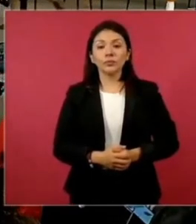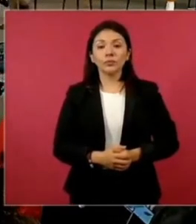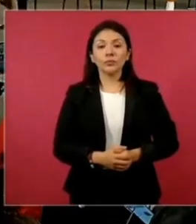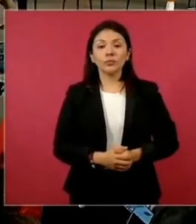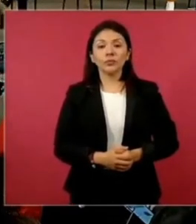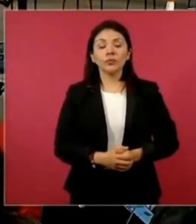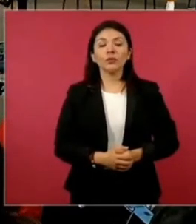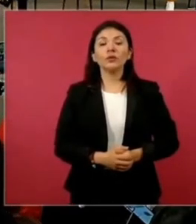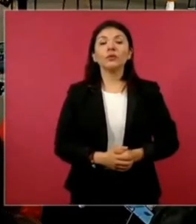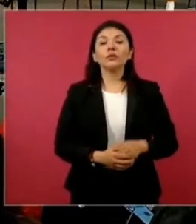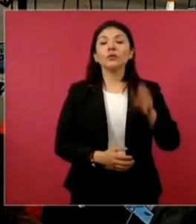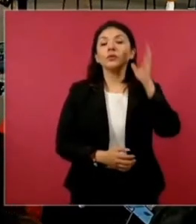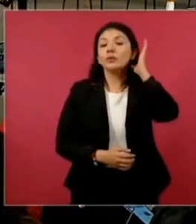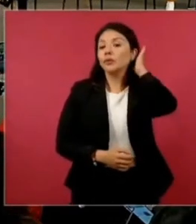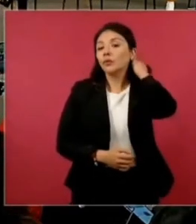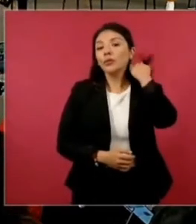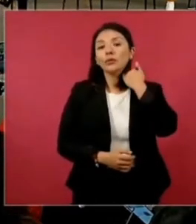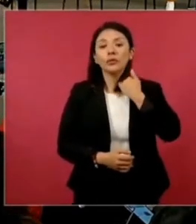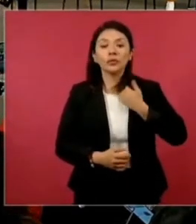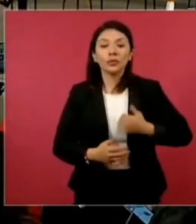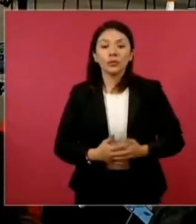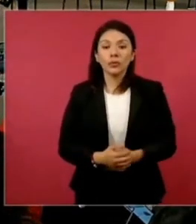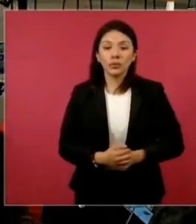Educación media.